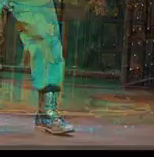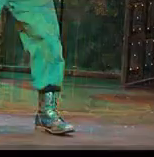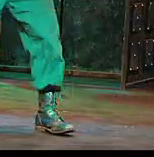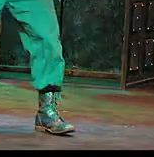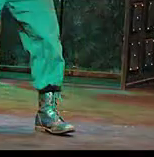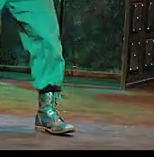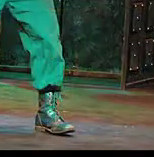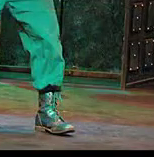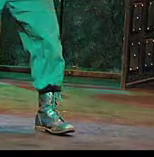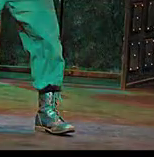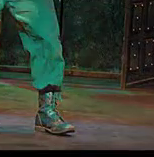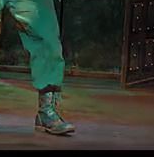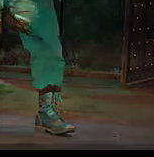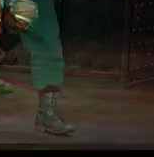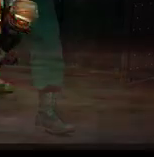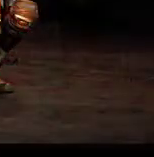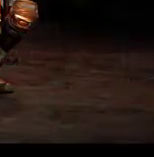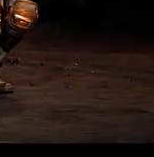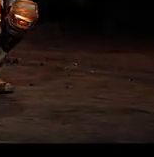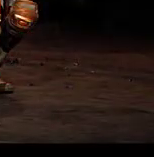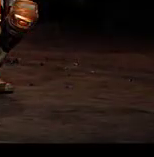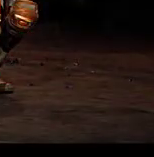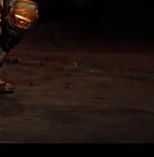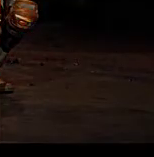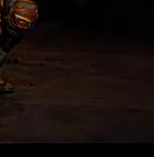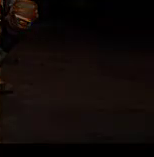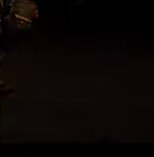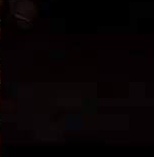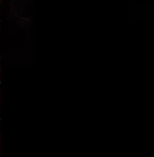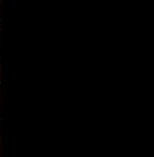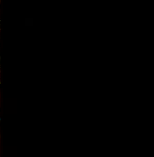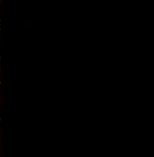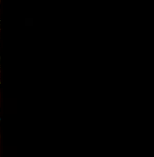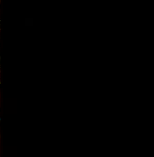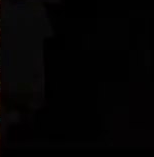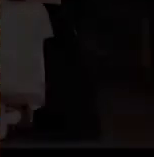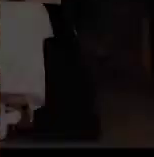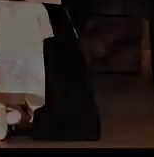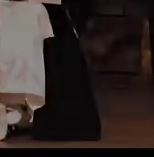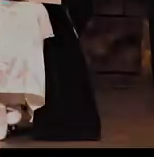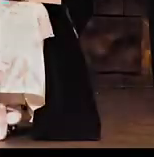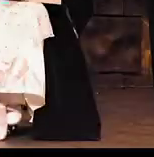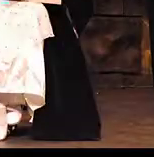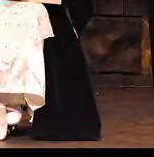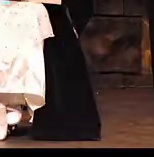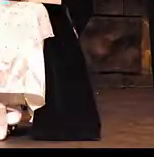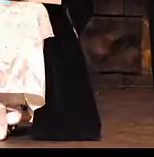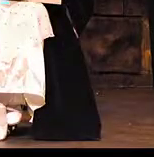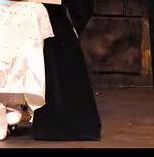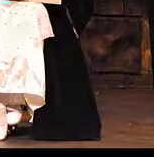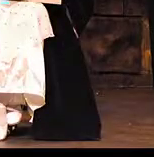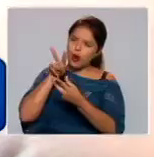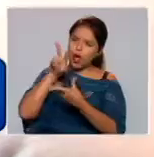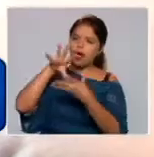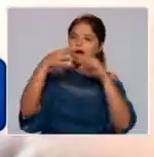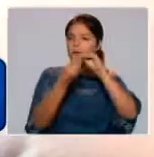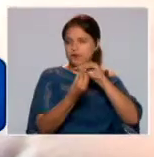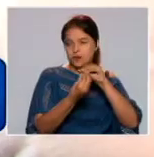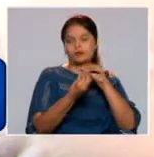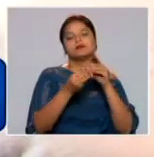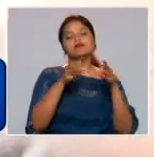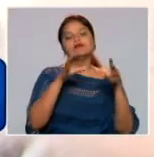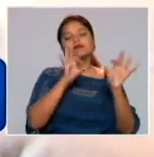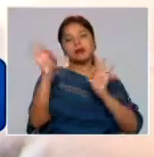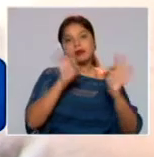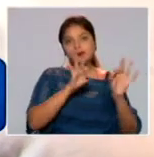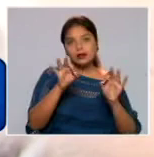del cuento del imán Fran bound El mago de voz eh Esta es una versión nuestra eh tenemos de